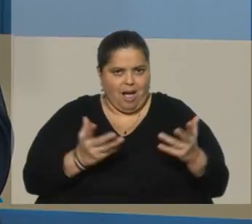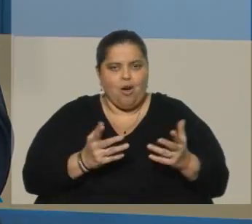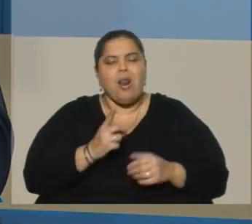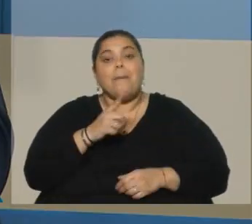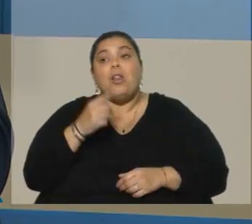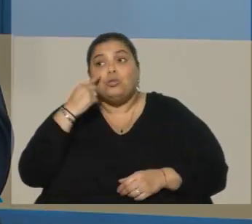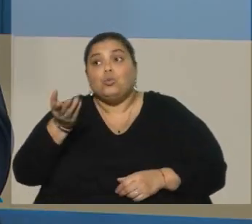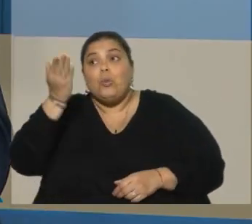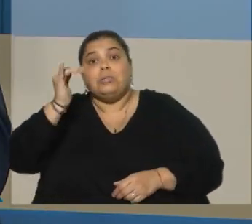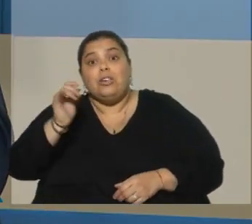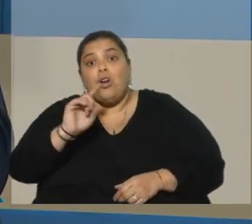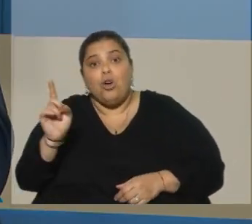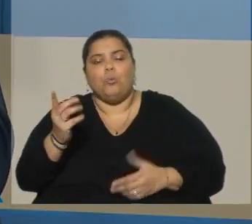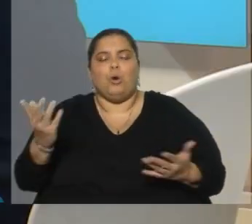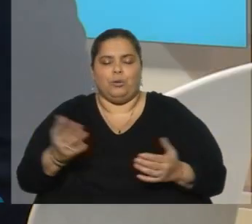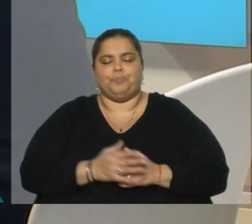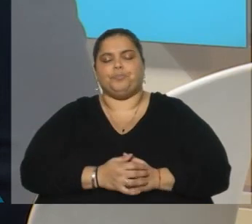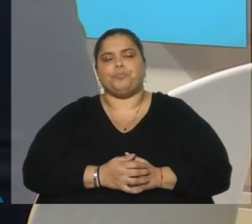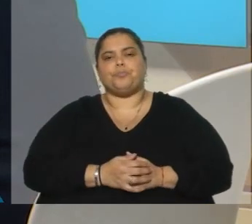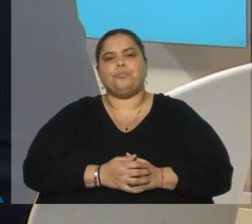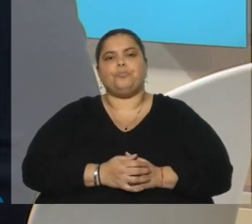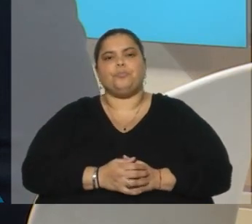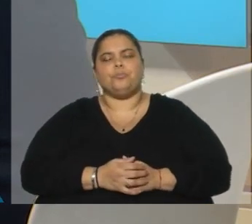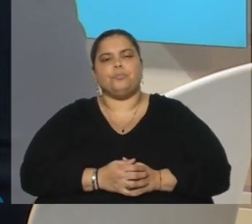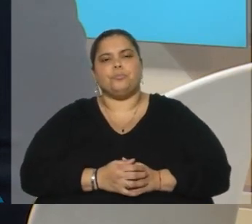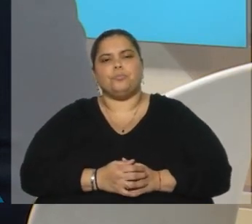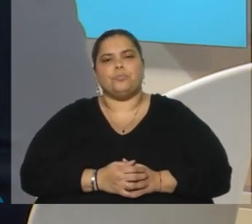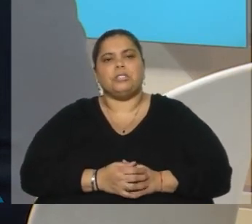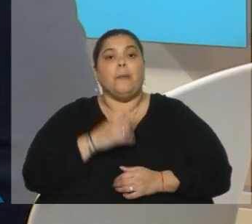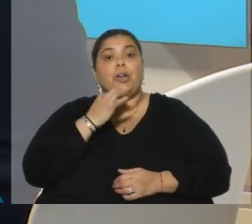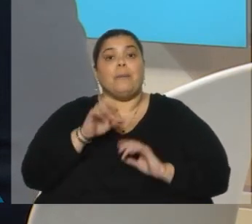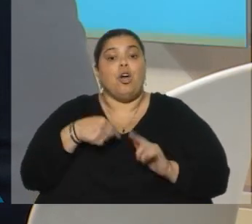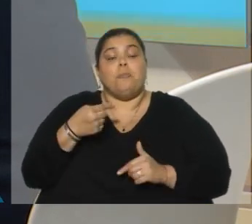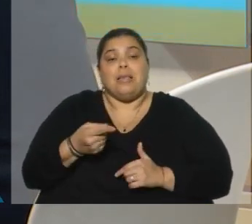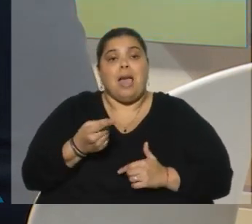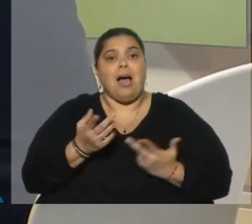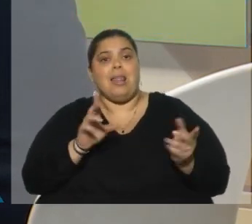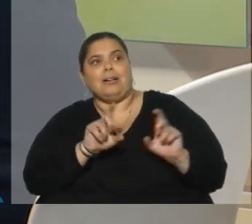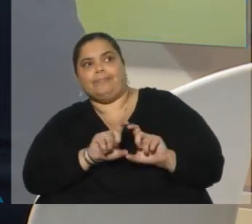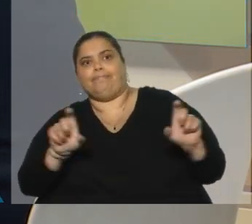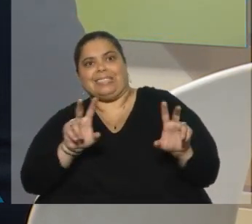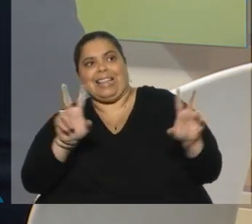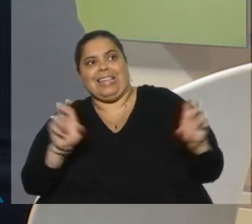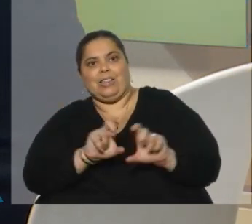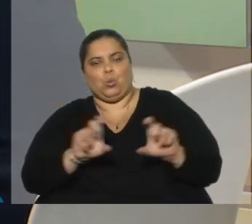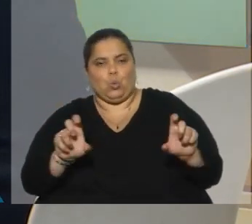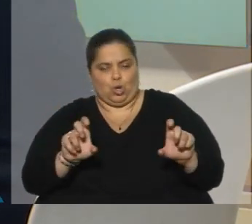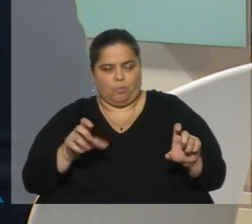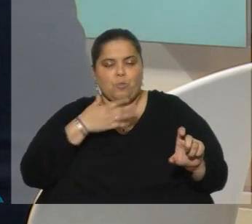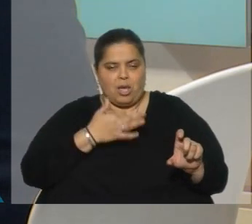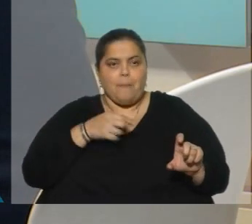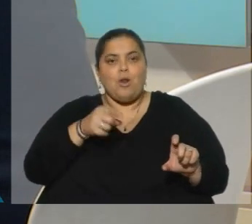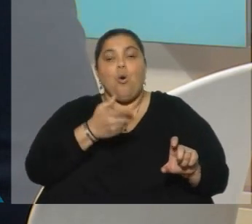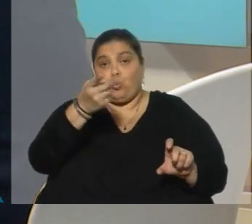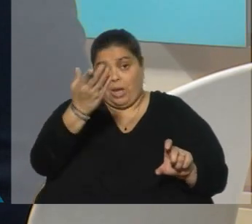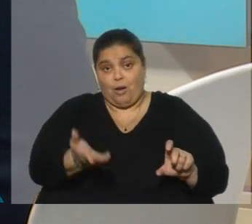en la ecuación actual, ¿no? Si tenemos que titular mañana, ¿qué le decir? Que para el presidente de ANCAP como